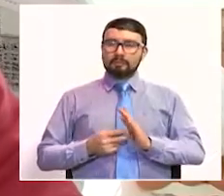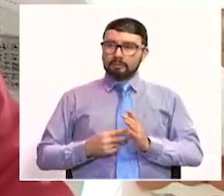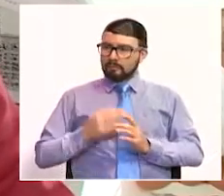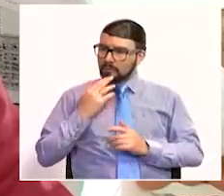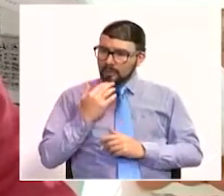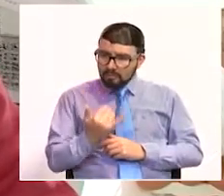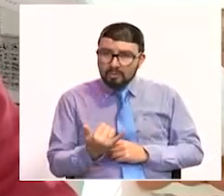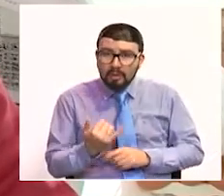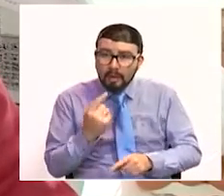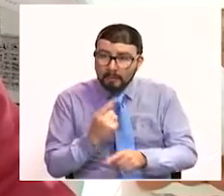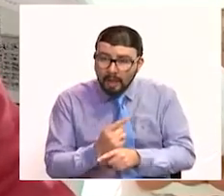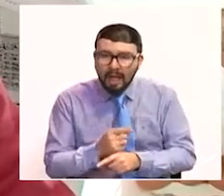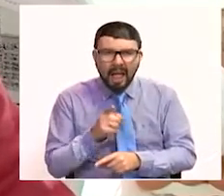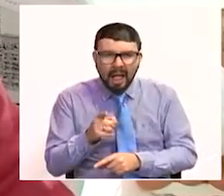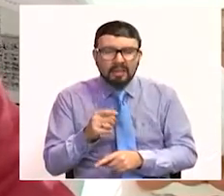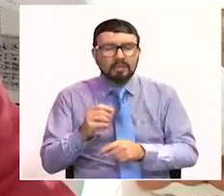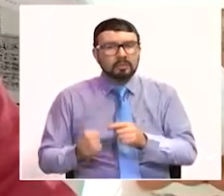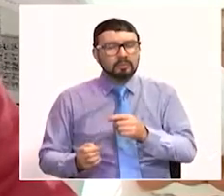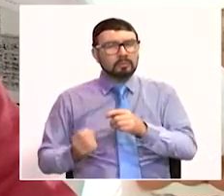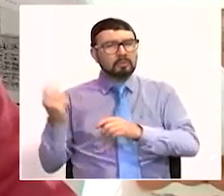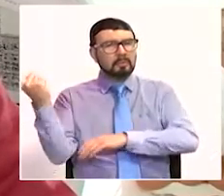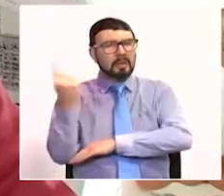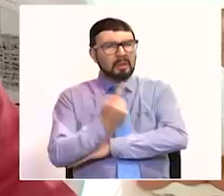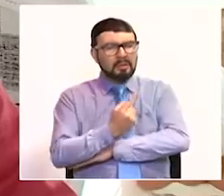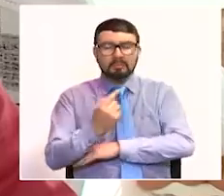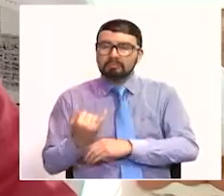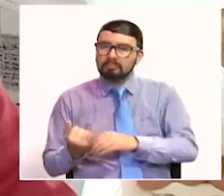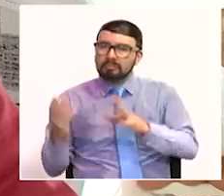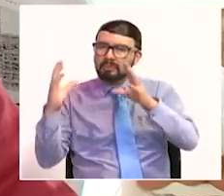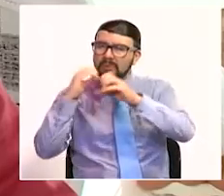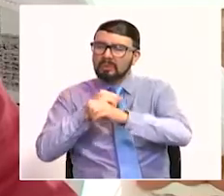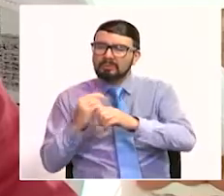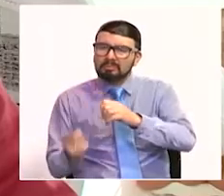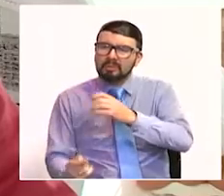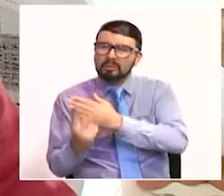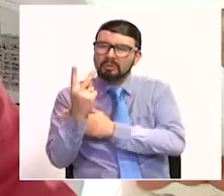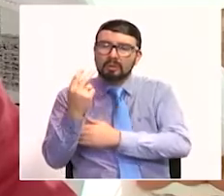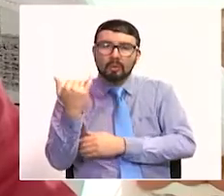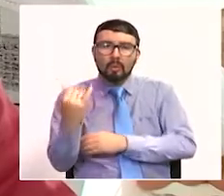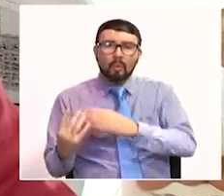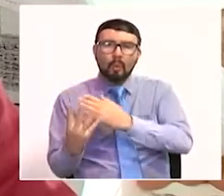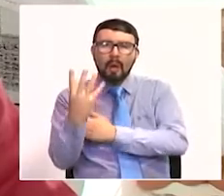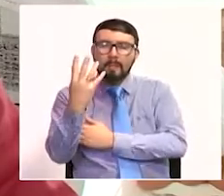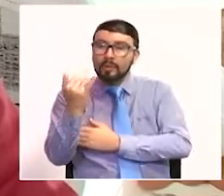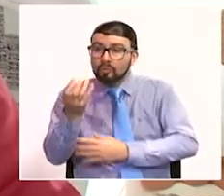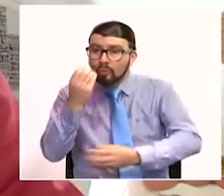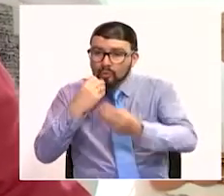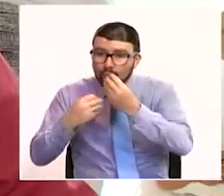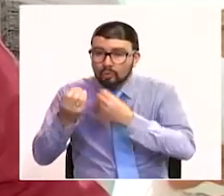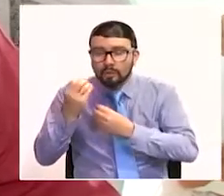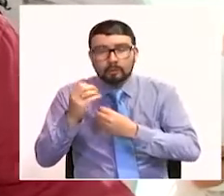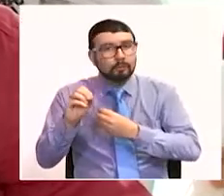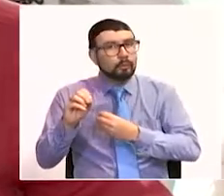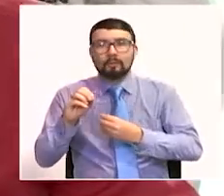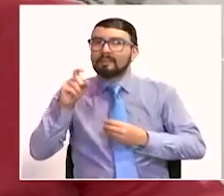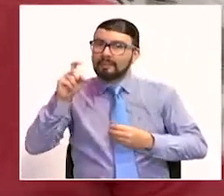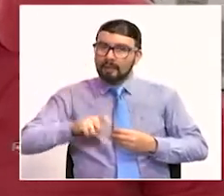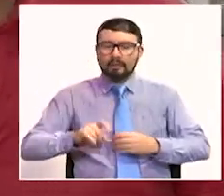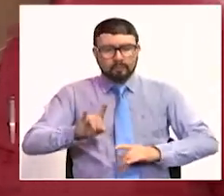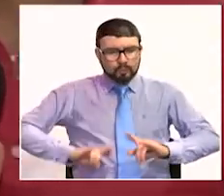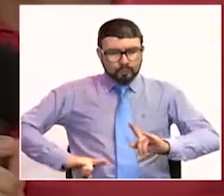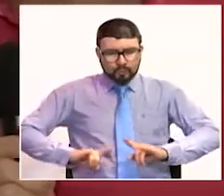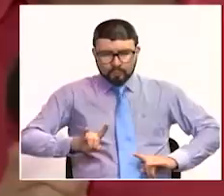ese horario esté comiendo cuando realmente debería de estar nutriendo mi organismo. Así es. Para nosotros es muy